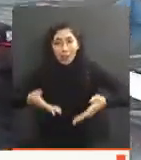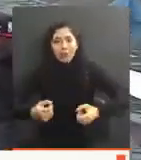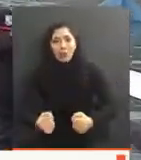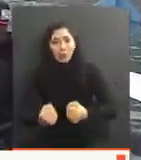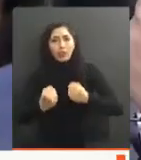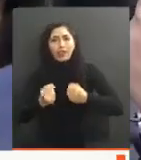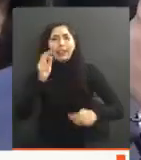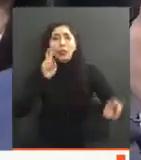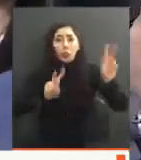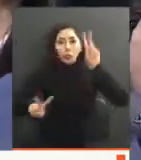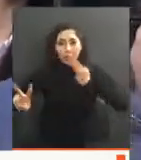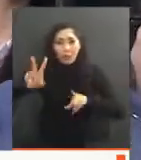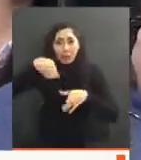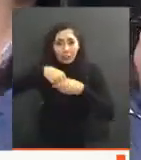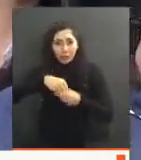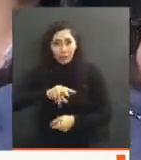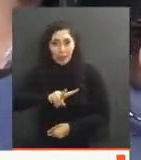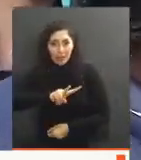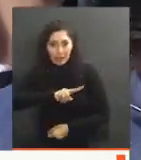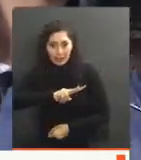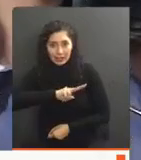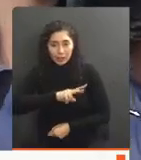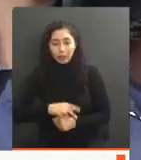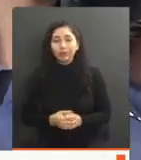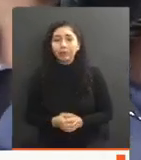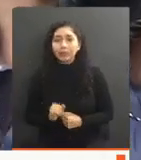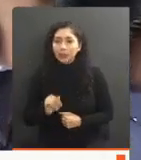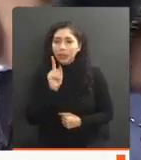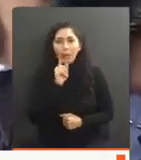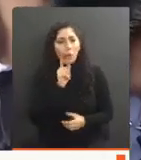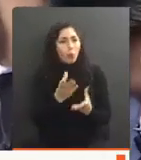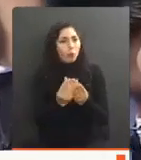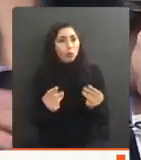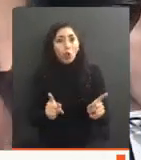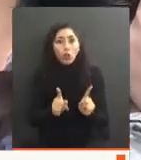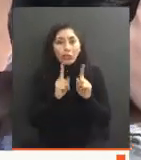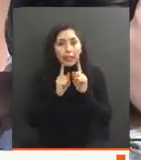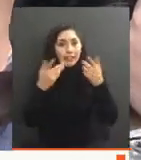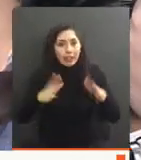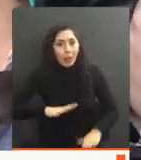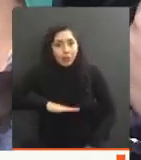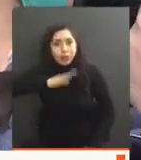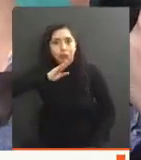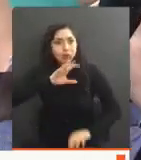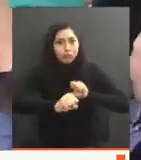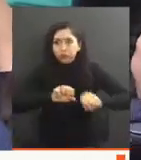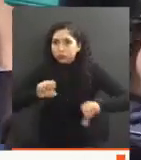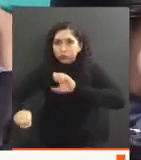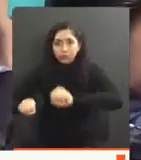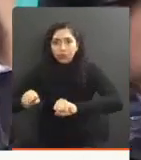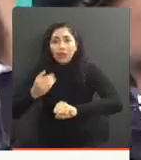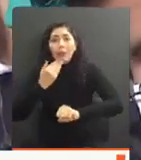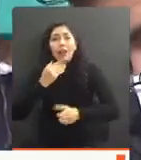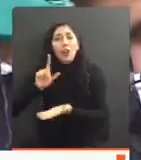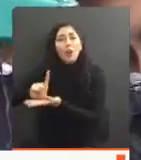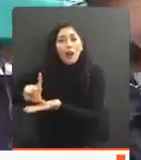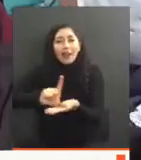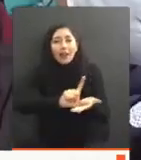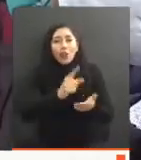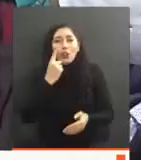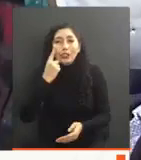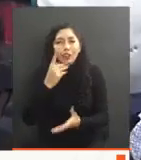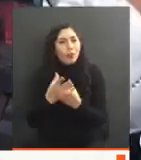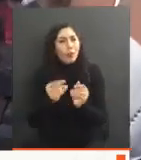en Valparaíso. Tenemos alta capacidad hotelera copada, como también los lugares más emblemáticos de la ciudad con mucha presencia de